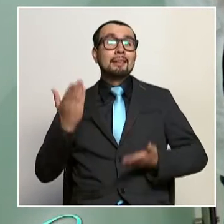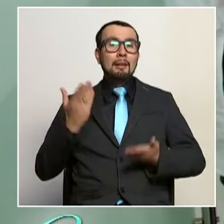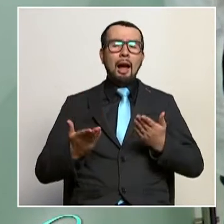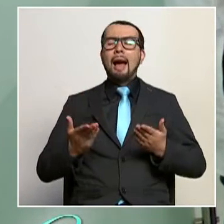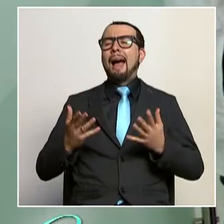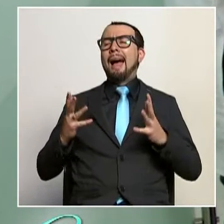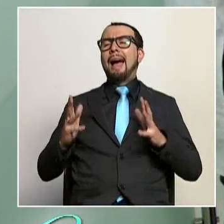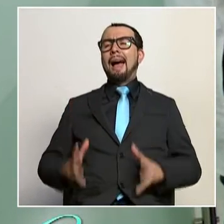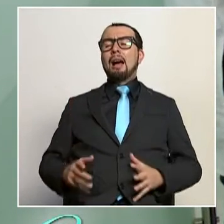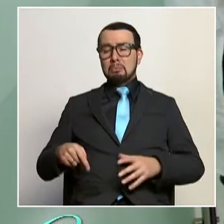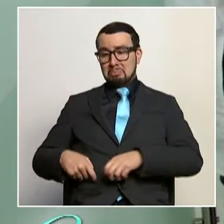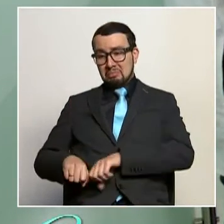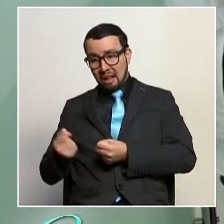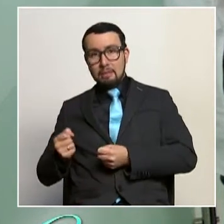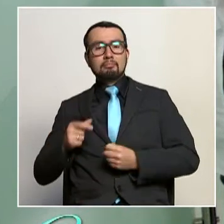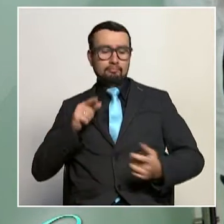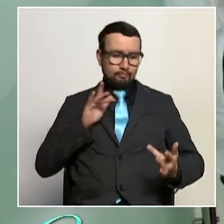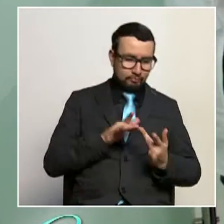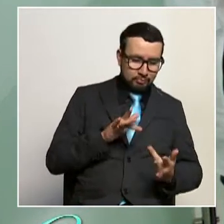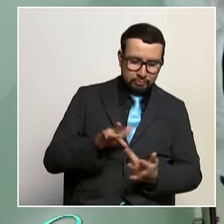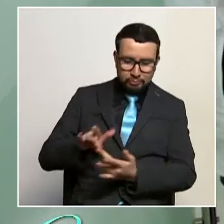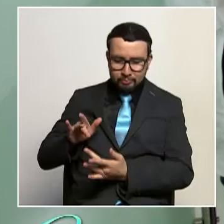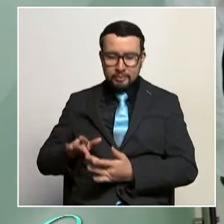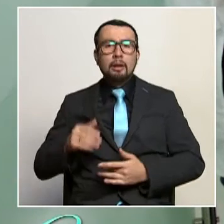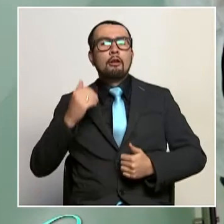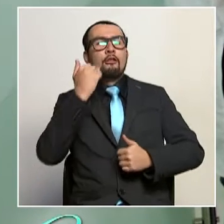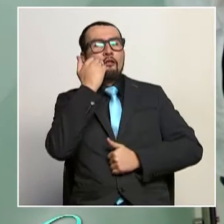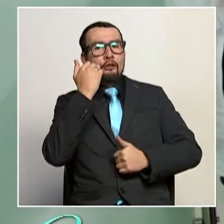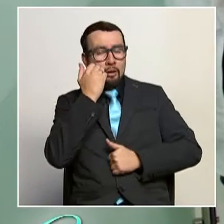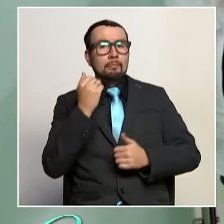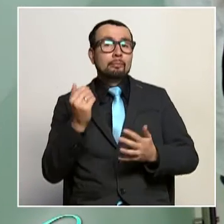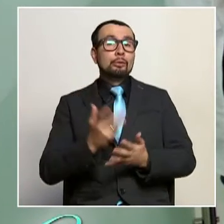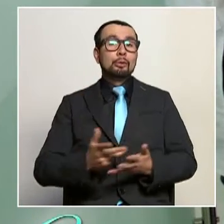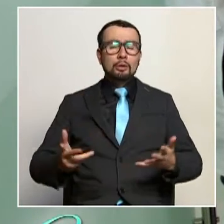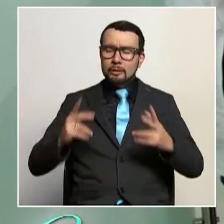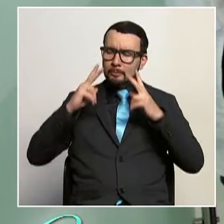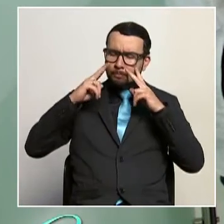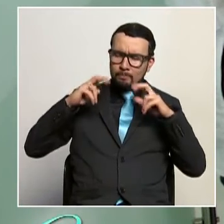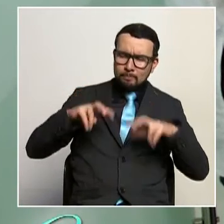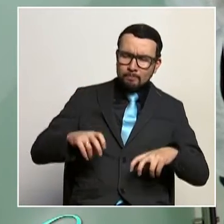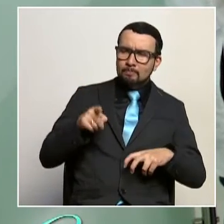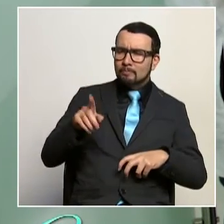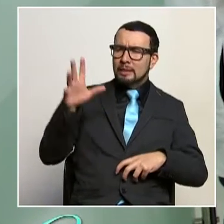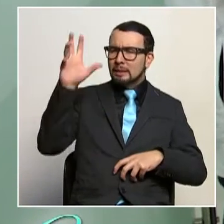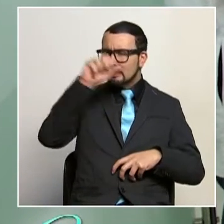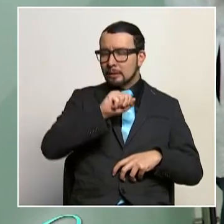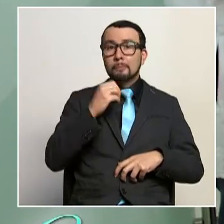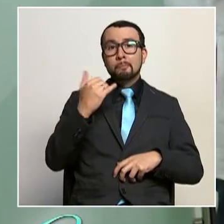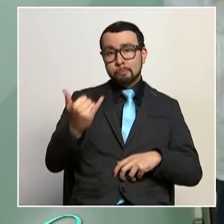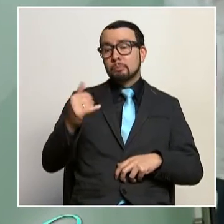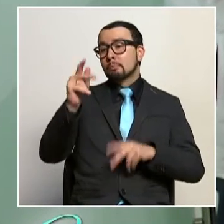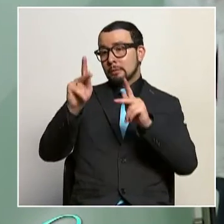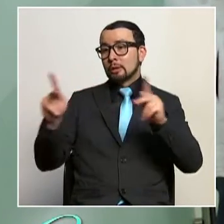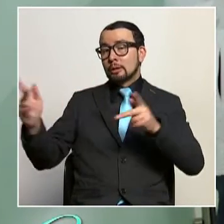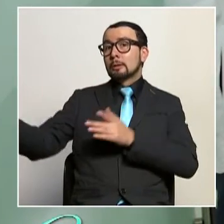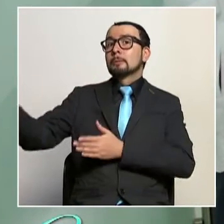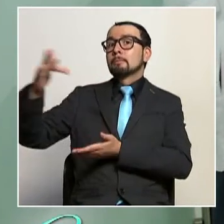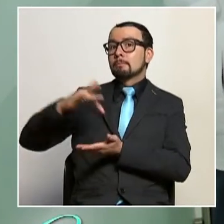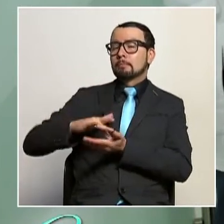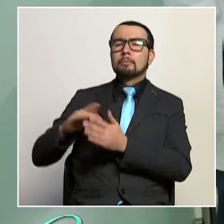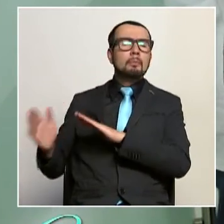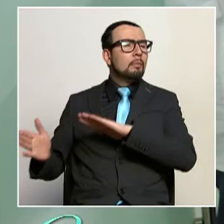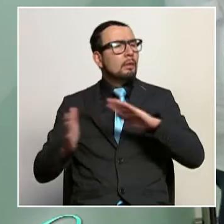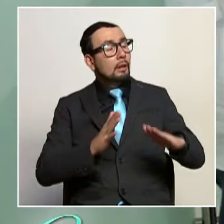correlación y llegar al punto sistémico del análisis de las patologías de los pacientes. No, con otra